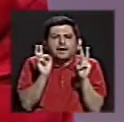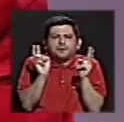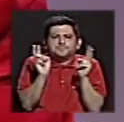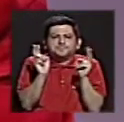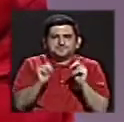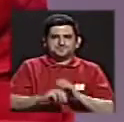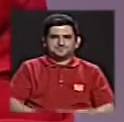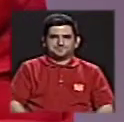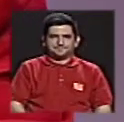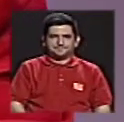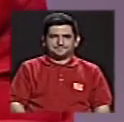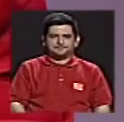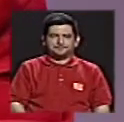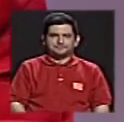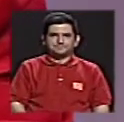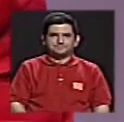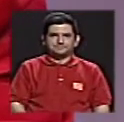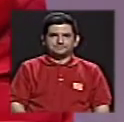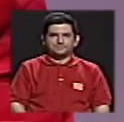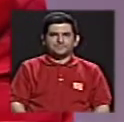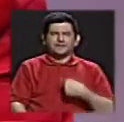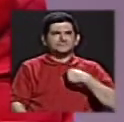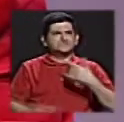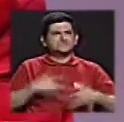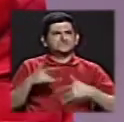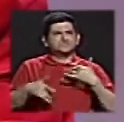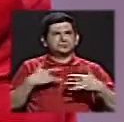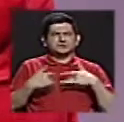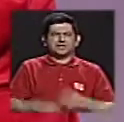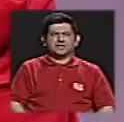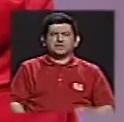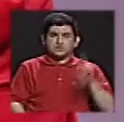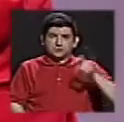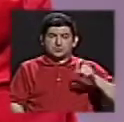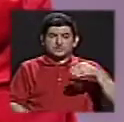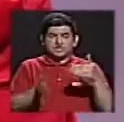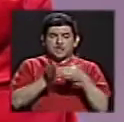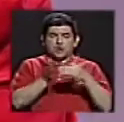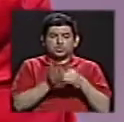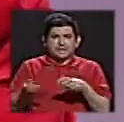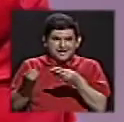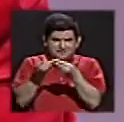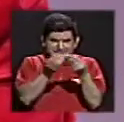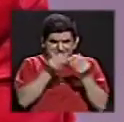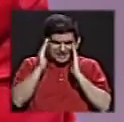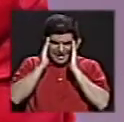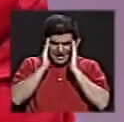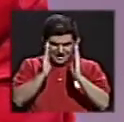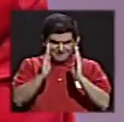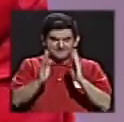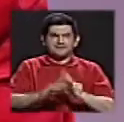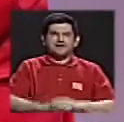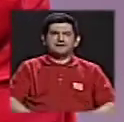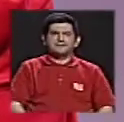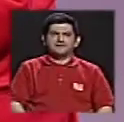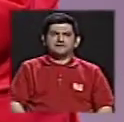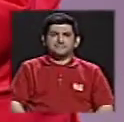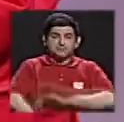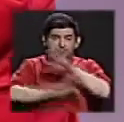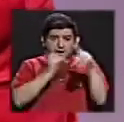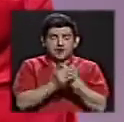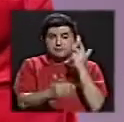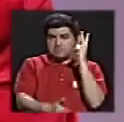ese aspecto, sí. Yo siento que la urgencia de volver a la tierra, bueno, porque ya por todo lo que